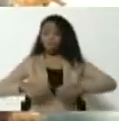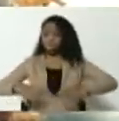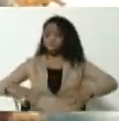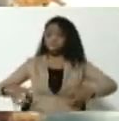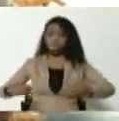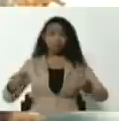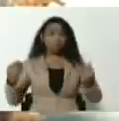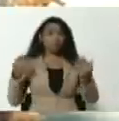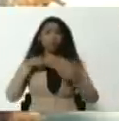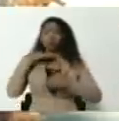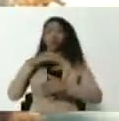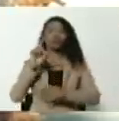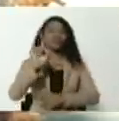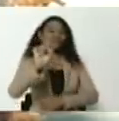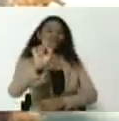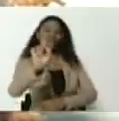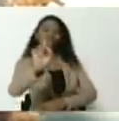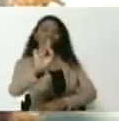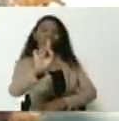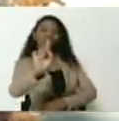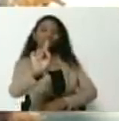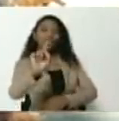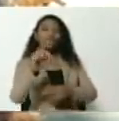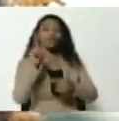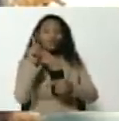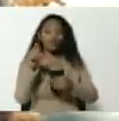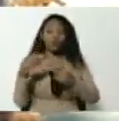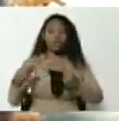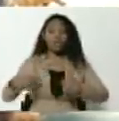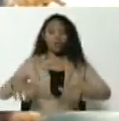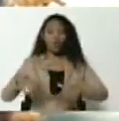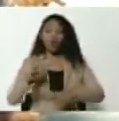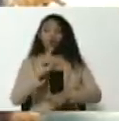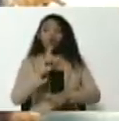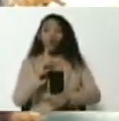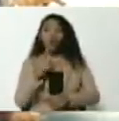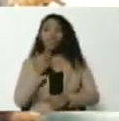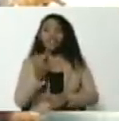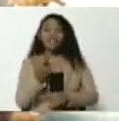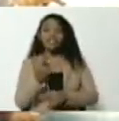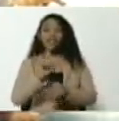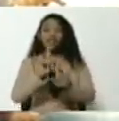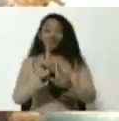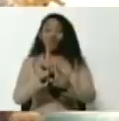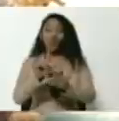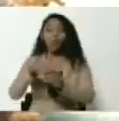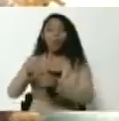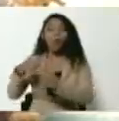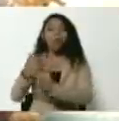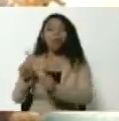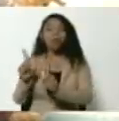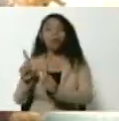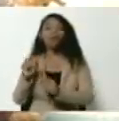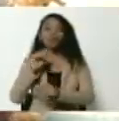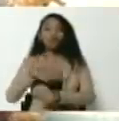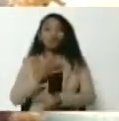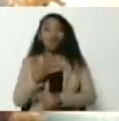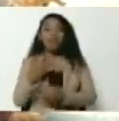No. Que seas rico no te exime de no ser ladrón. Tú puedes ser rico y ladrón.